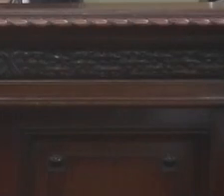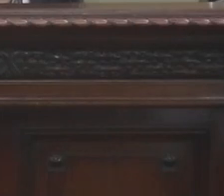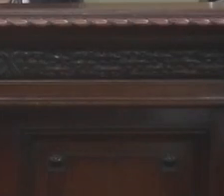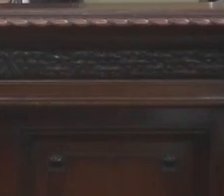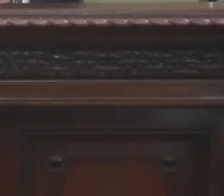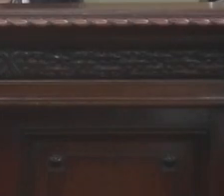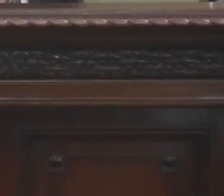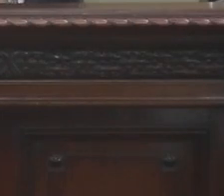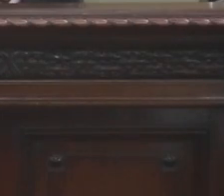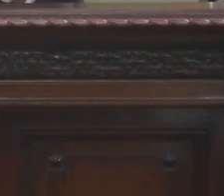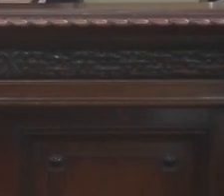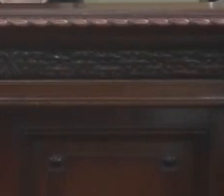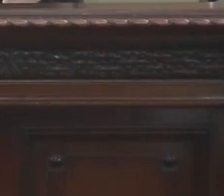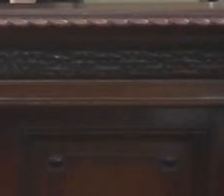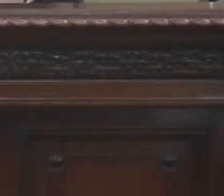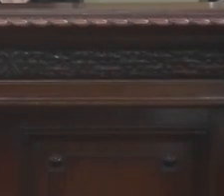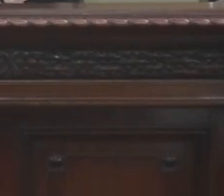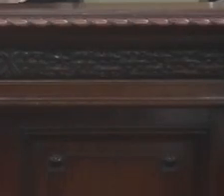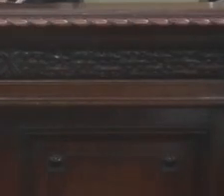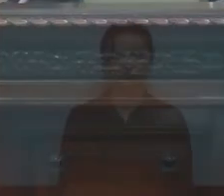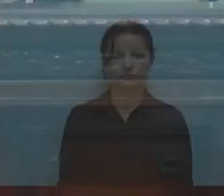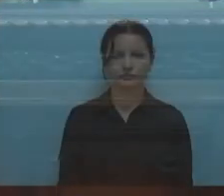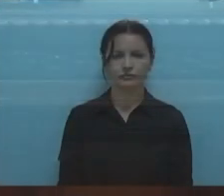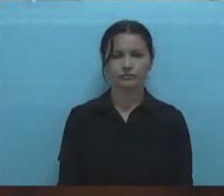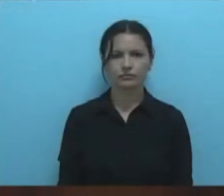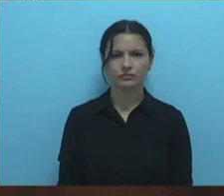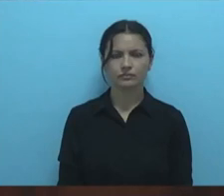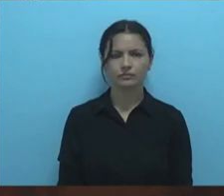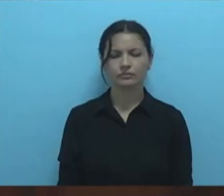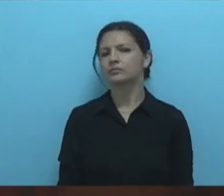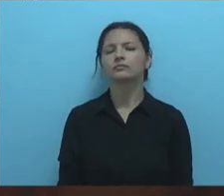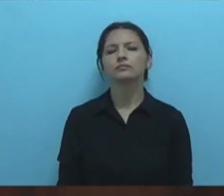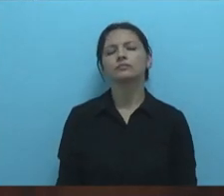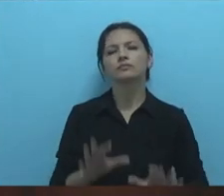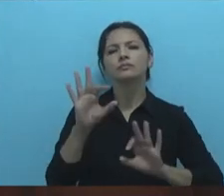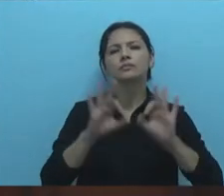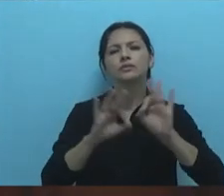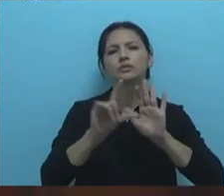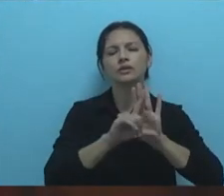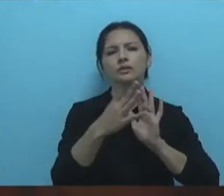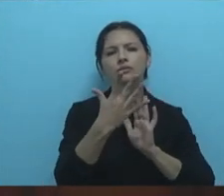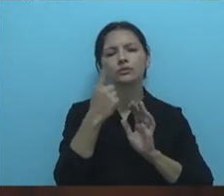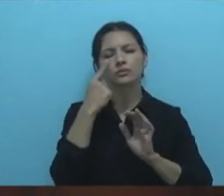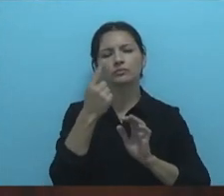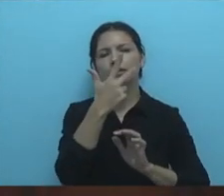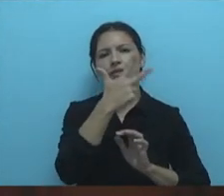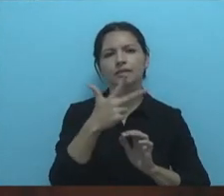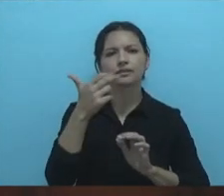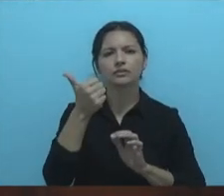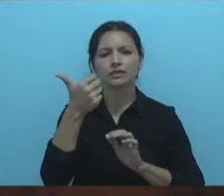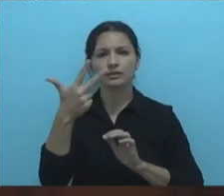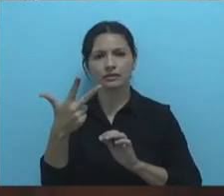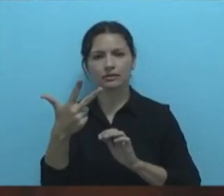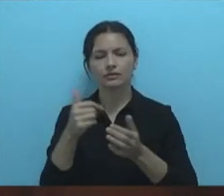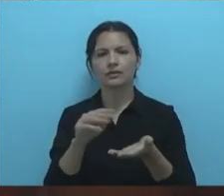y se comunica a la cámara de senadores el punto número 7 el proyecto de ley 51.363